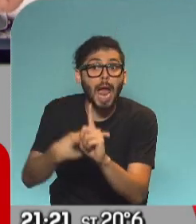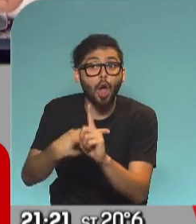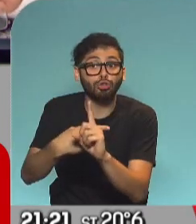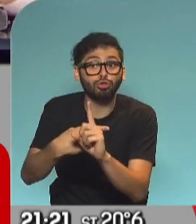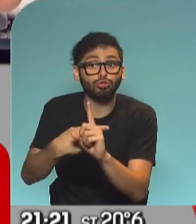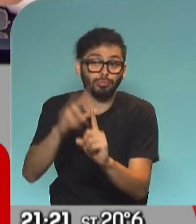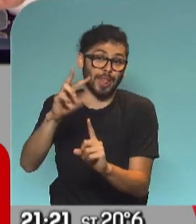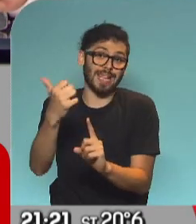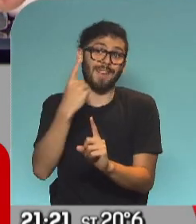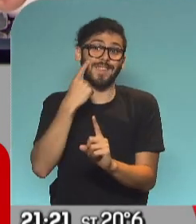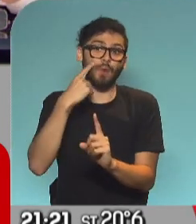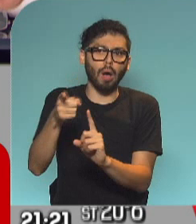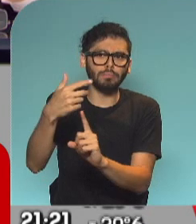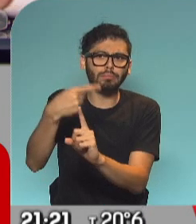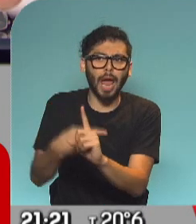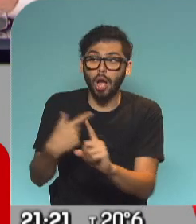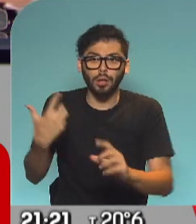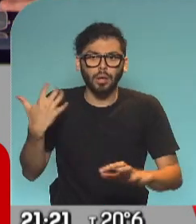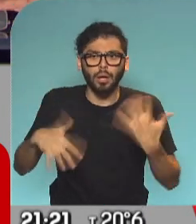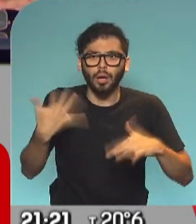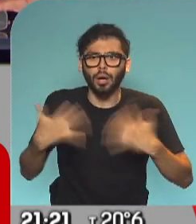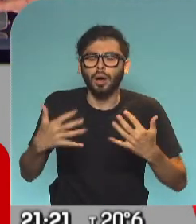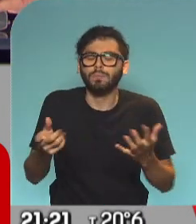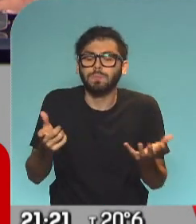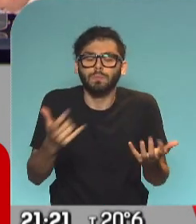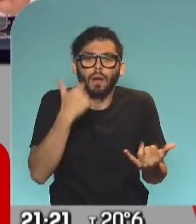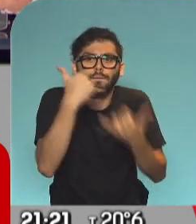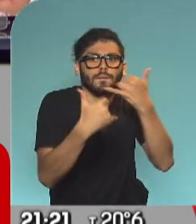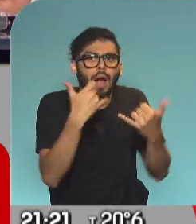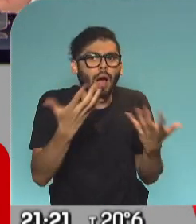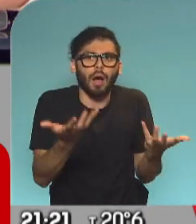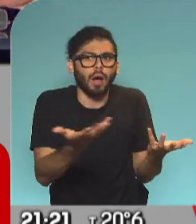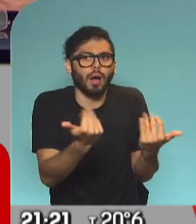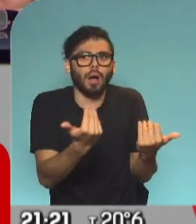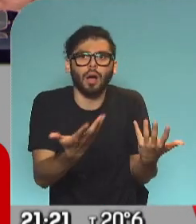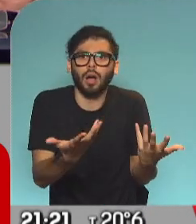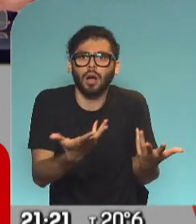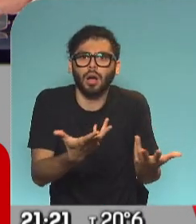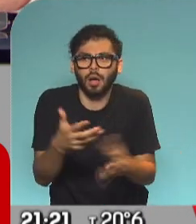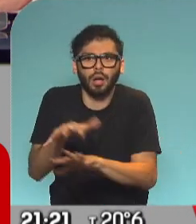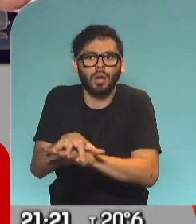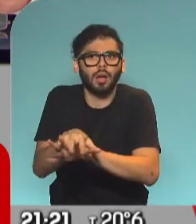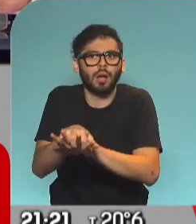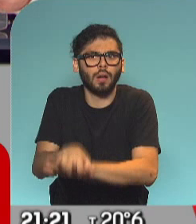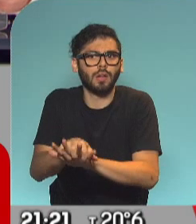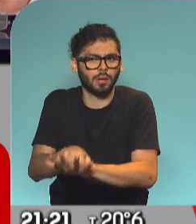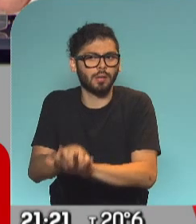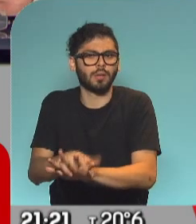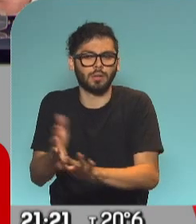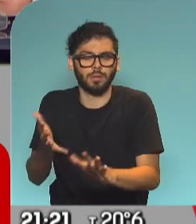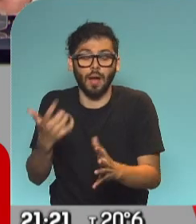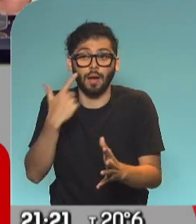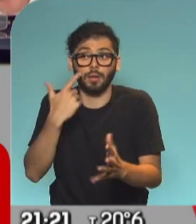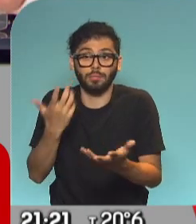viva, entran en pánico y entran a llamar a cualquiera que les pudiera permitir tareas de resucitación,